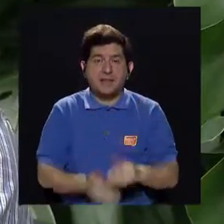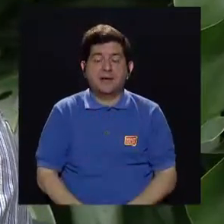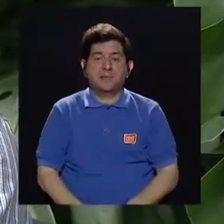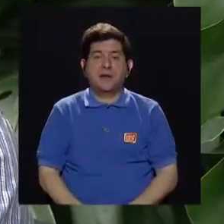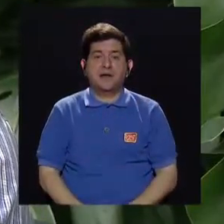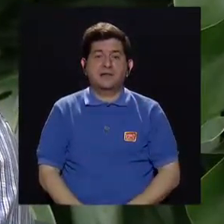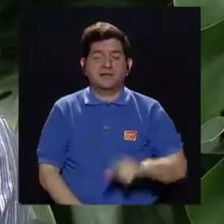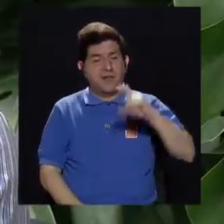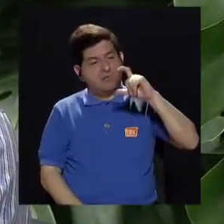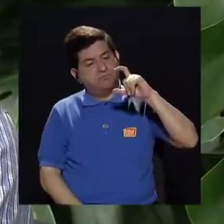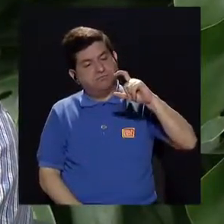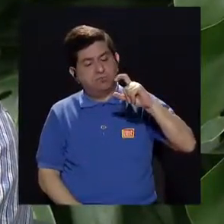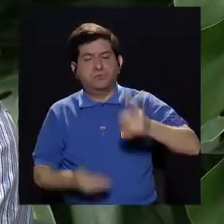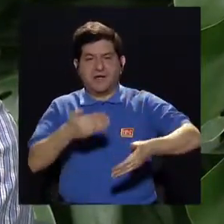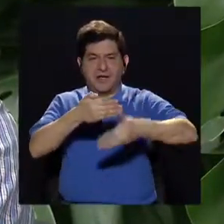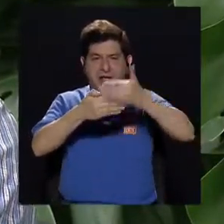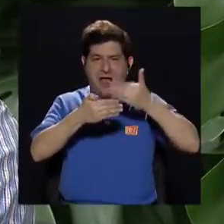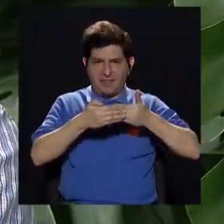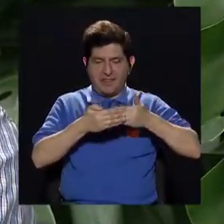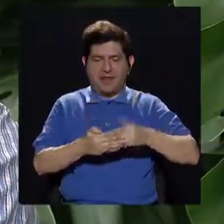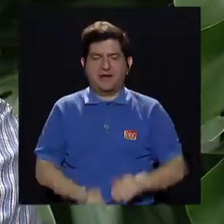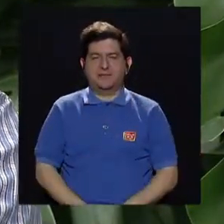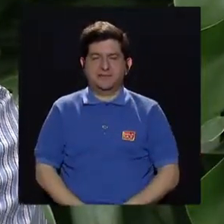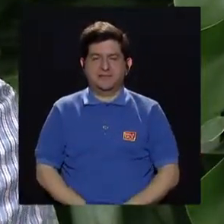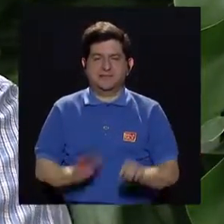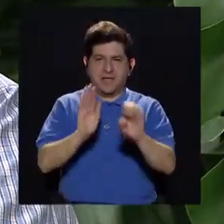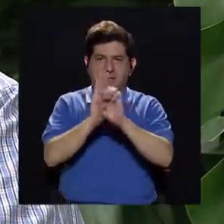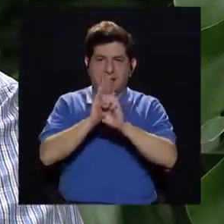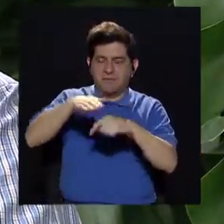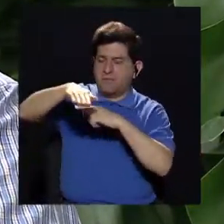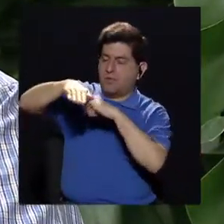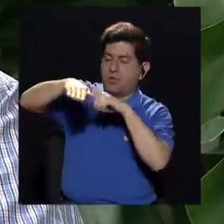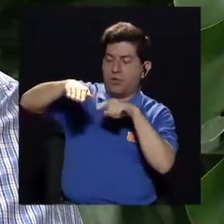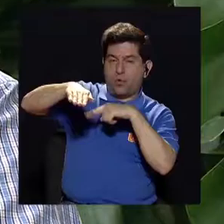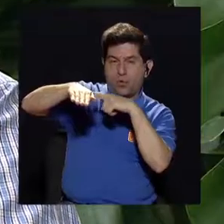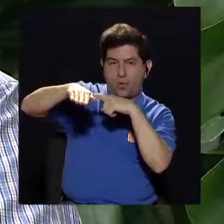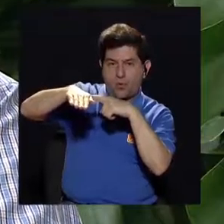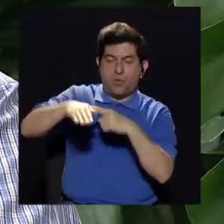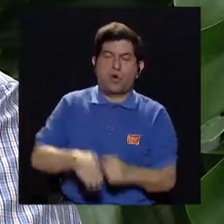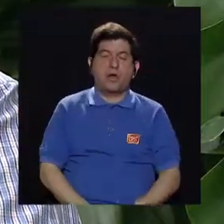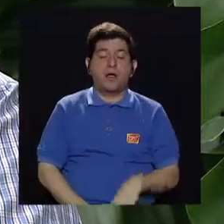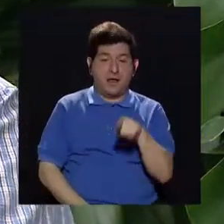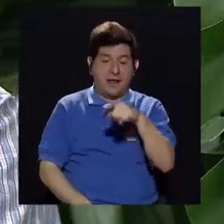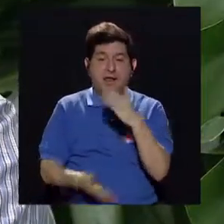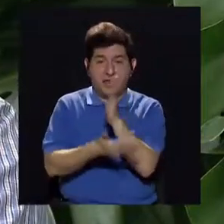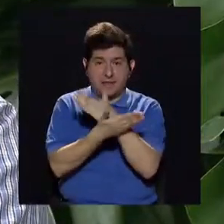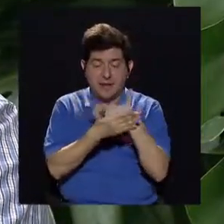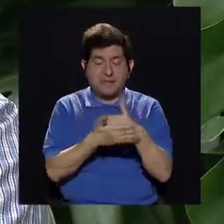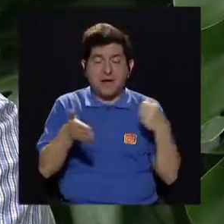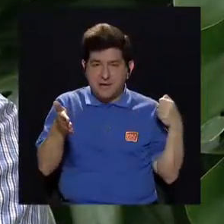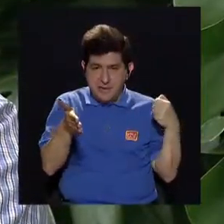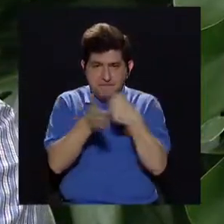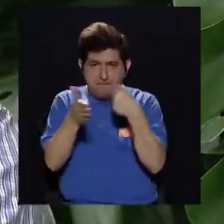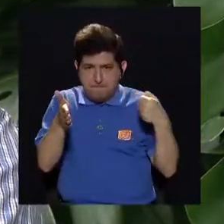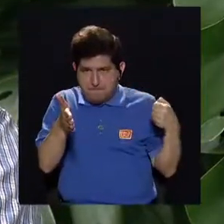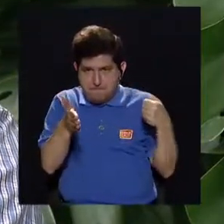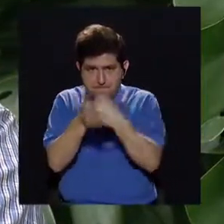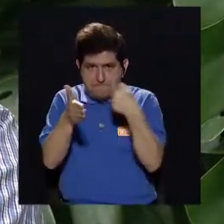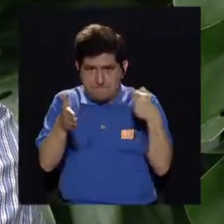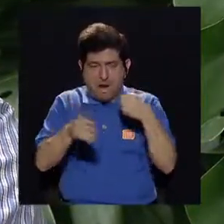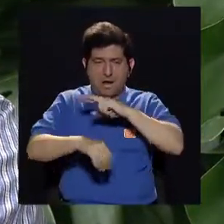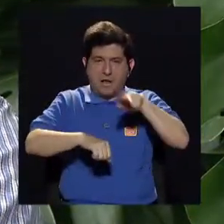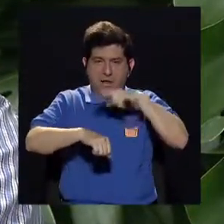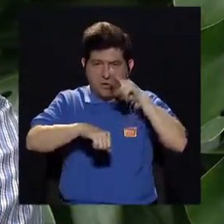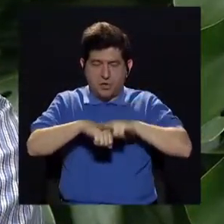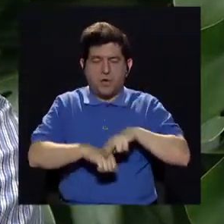parte más gruesa, ¿verdad? La parte de atrás, por decirlo así, el talón, porque es lo que más amortigua, ¿verdad? Es el golpe que se lleva la persona, el impacto normalmente se